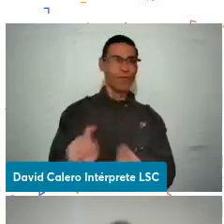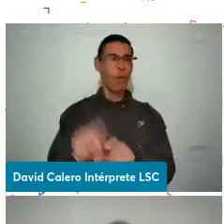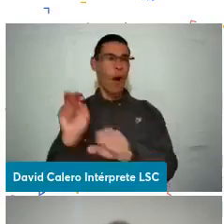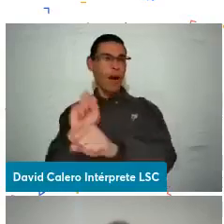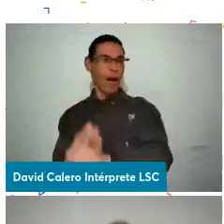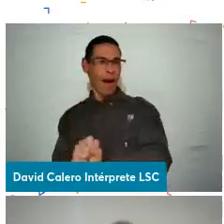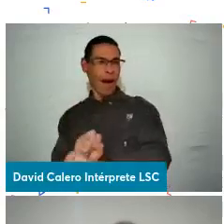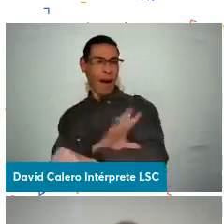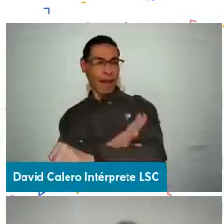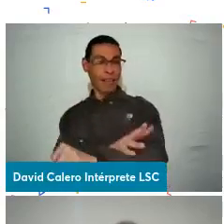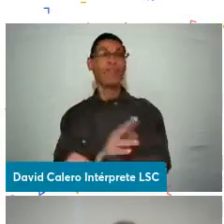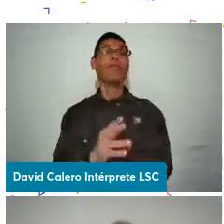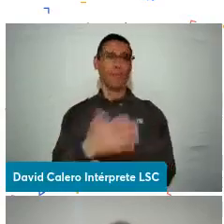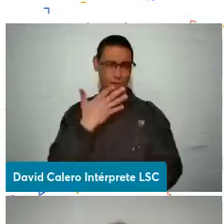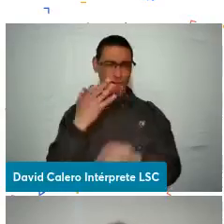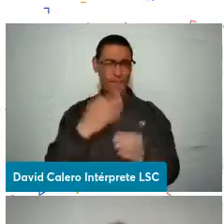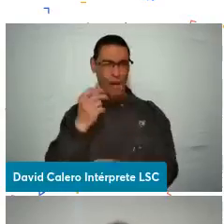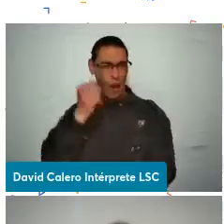sus rostros